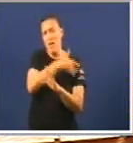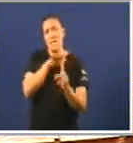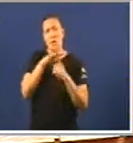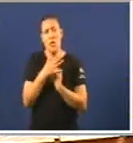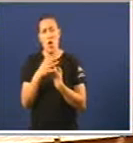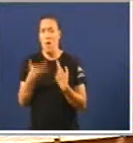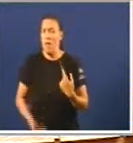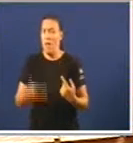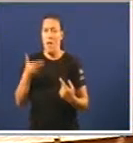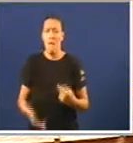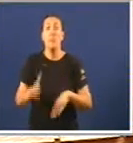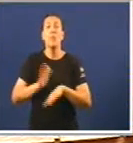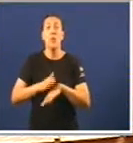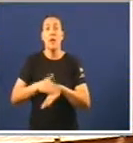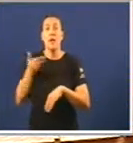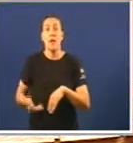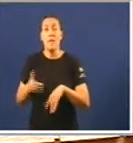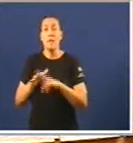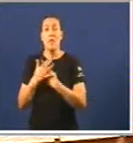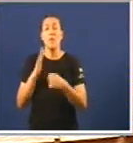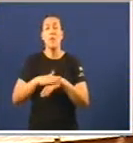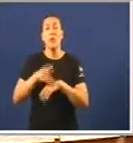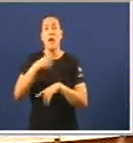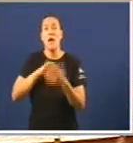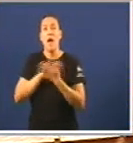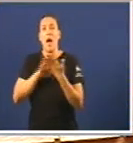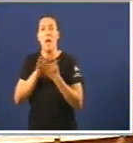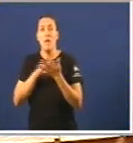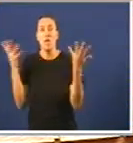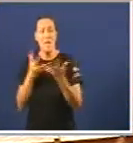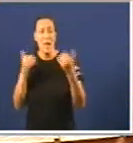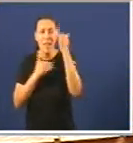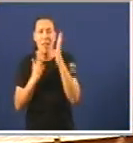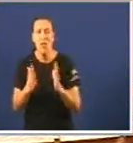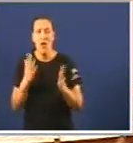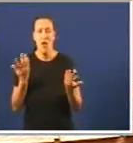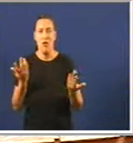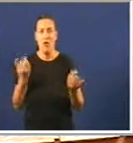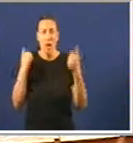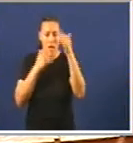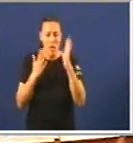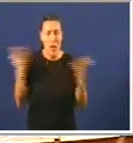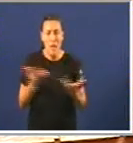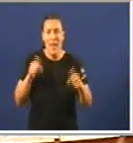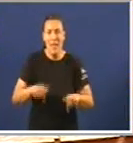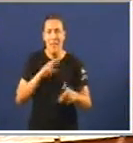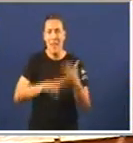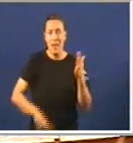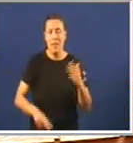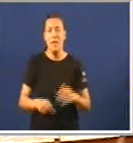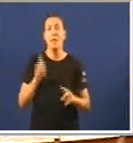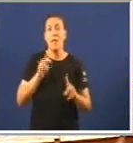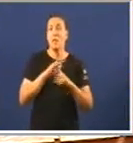moi grave porque estamos a falar das atencións ás emerxencias do país. Tamén unha circunstancia que